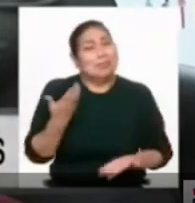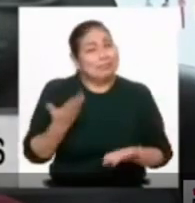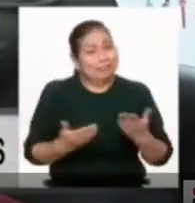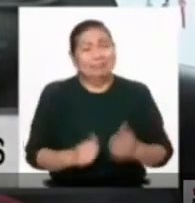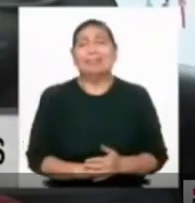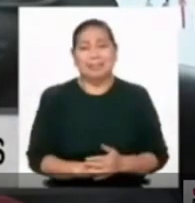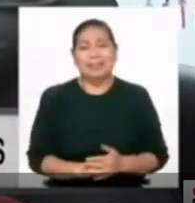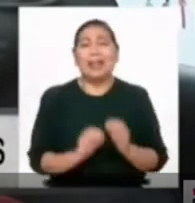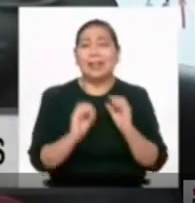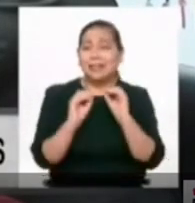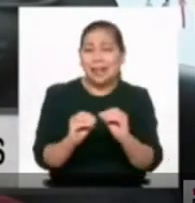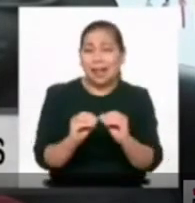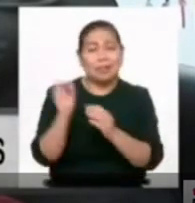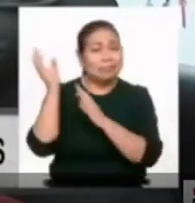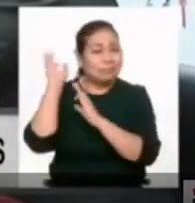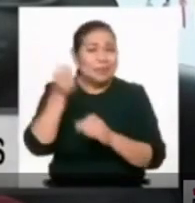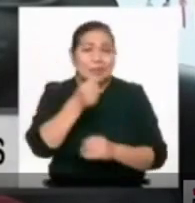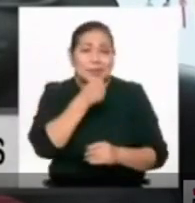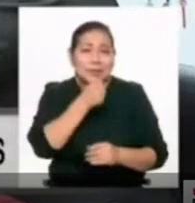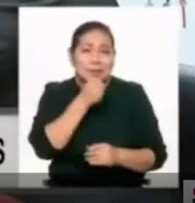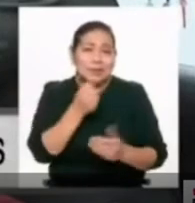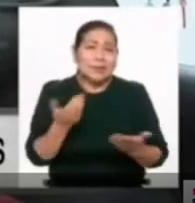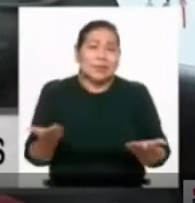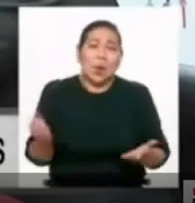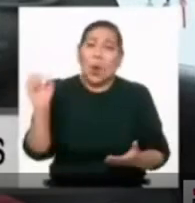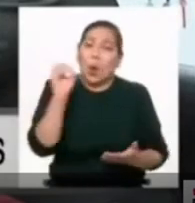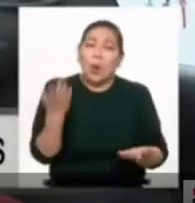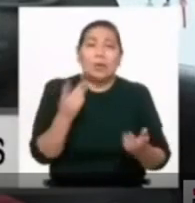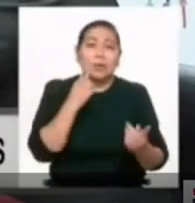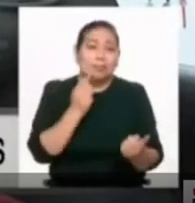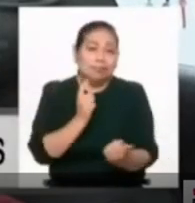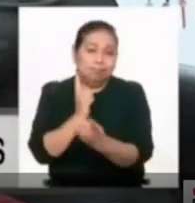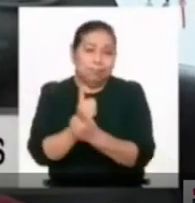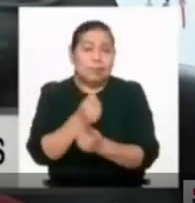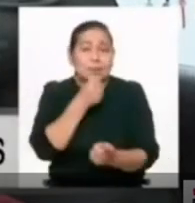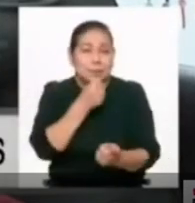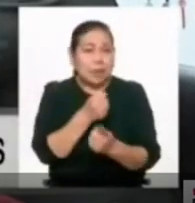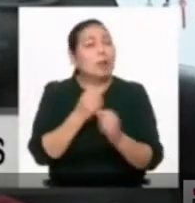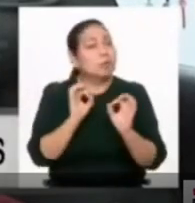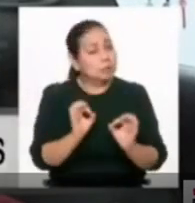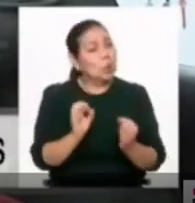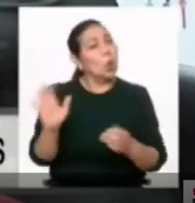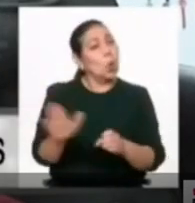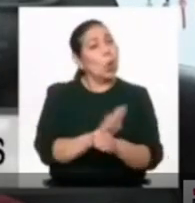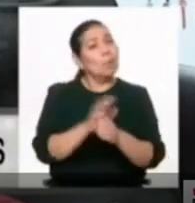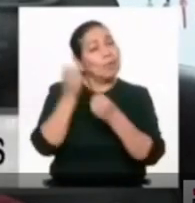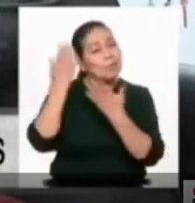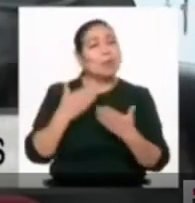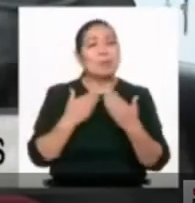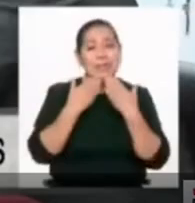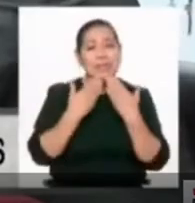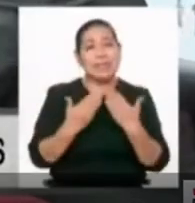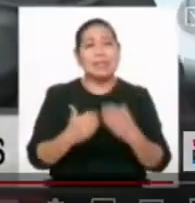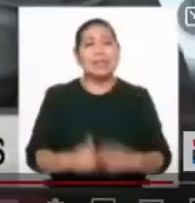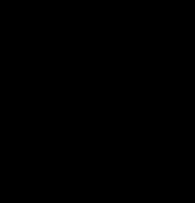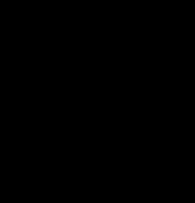veces de dar conferencias de prensa o entrevistas. Hay que ser objetivos, hay que ser completa la información. Muchas